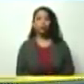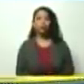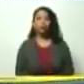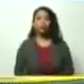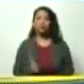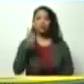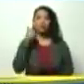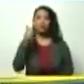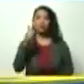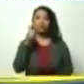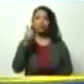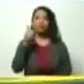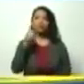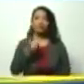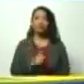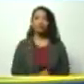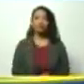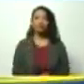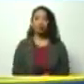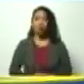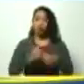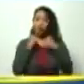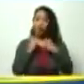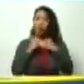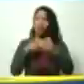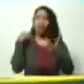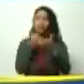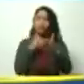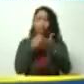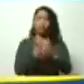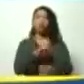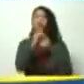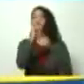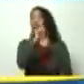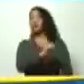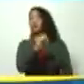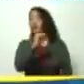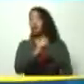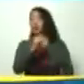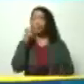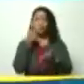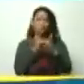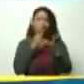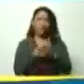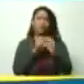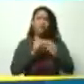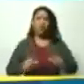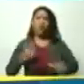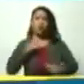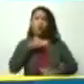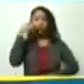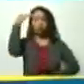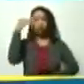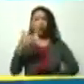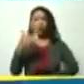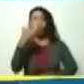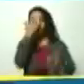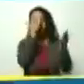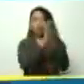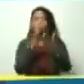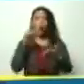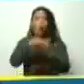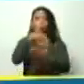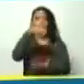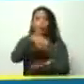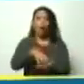esplendorosa dura de lucha sí de lucha de batalla permanente le tocó a nuestro comandante enfrentar golpes de